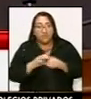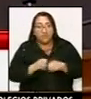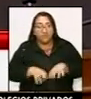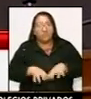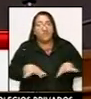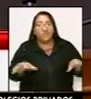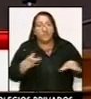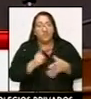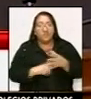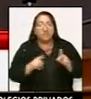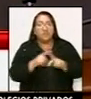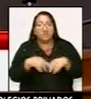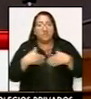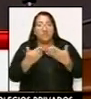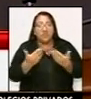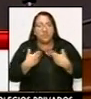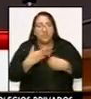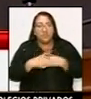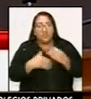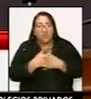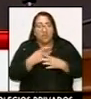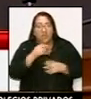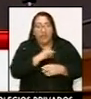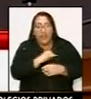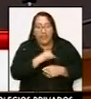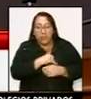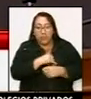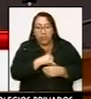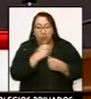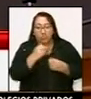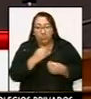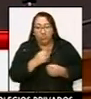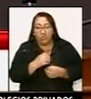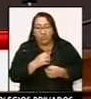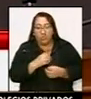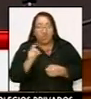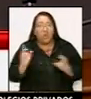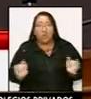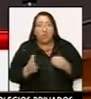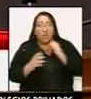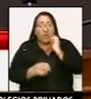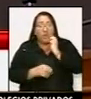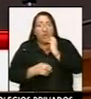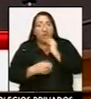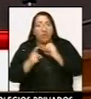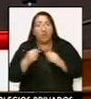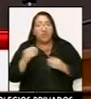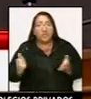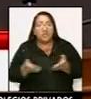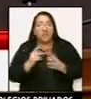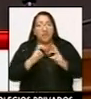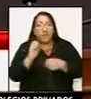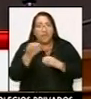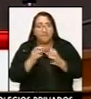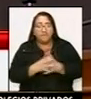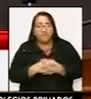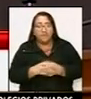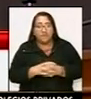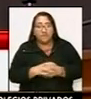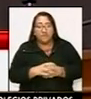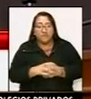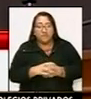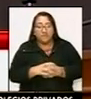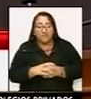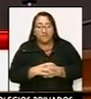descentralización que también se pueda dar en todas las instituciones. ¿Por qué no promover un incentivo económico para